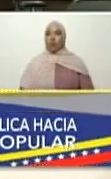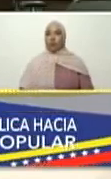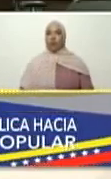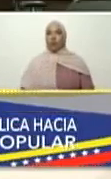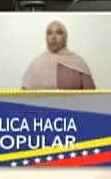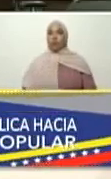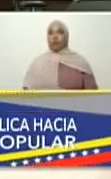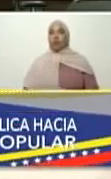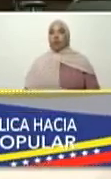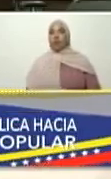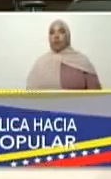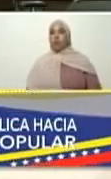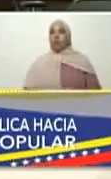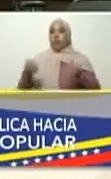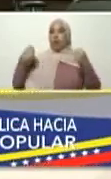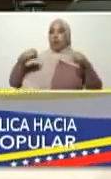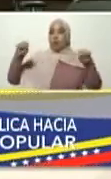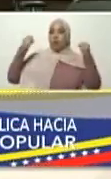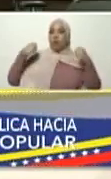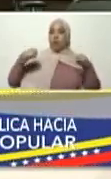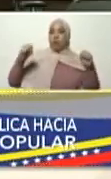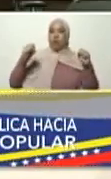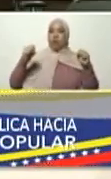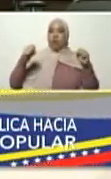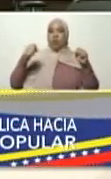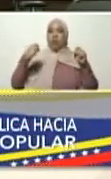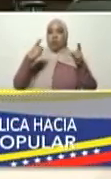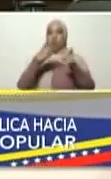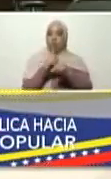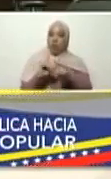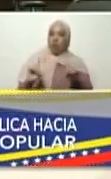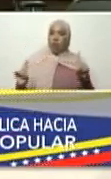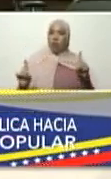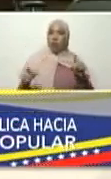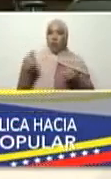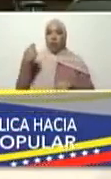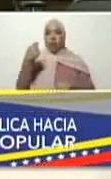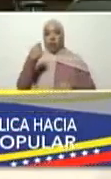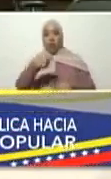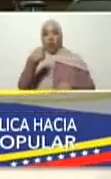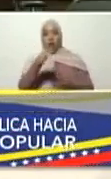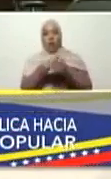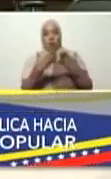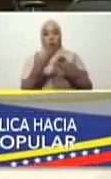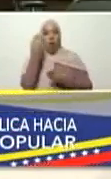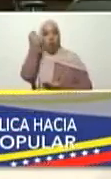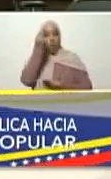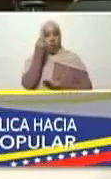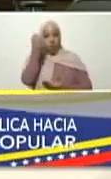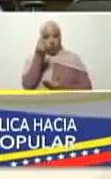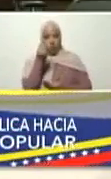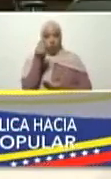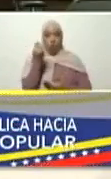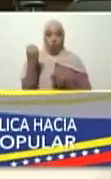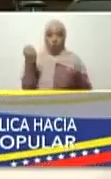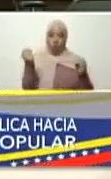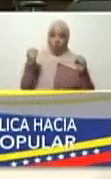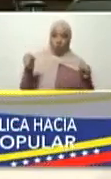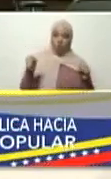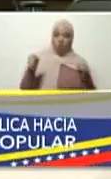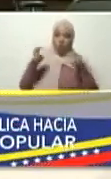De la práctica a la teoría. De la teoría a la reflexión, a la